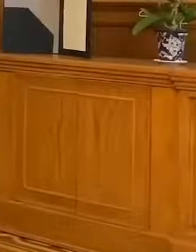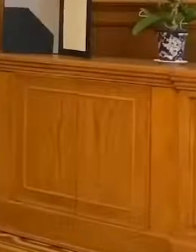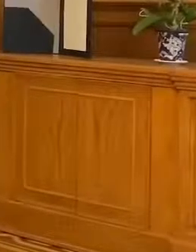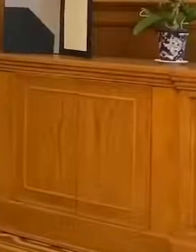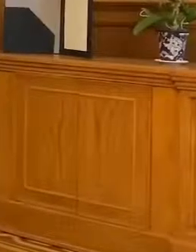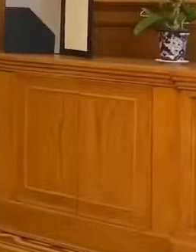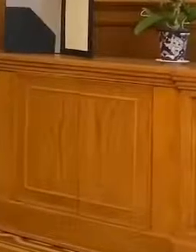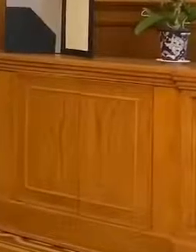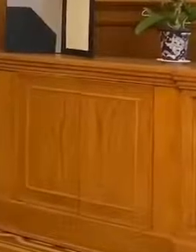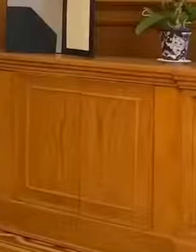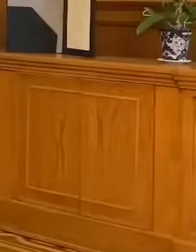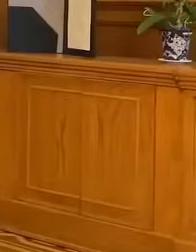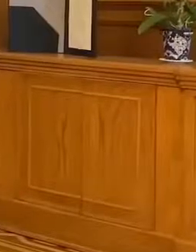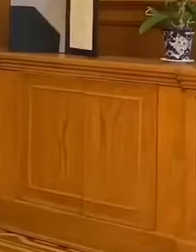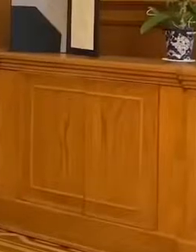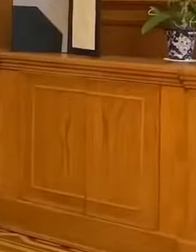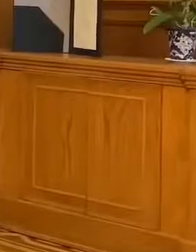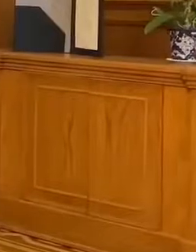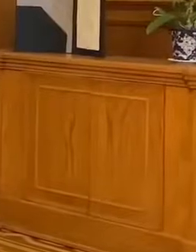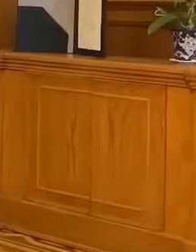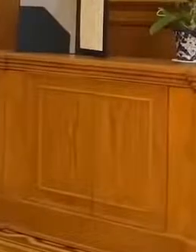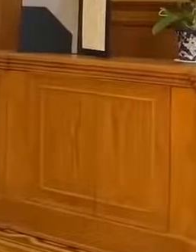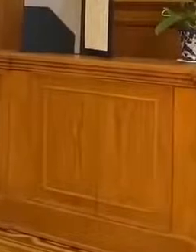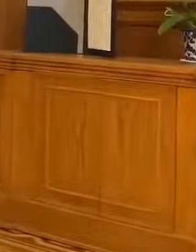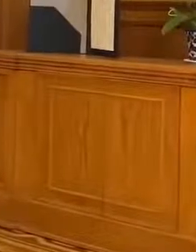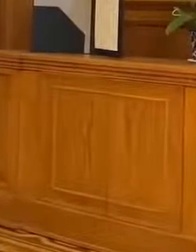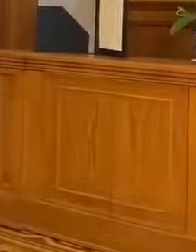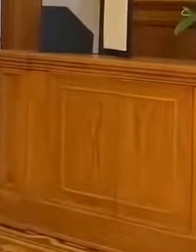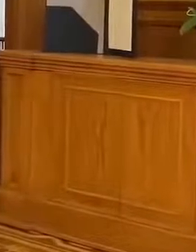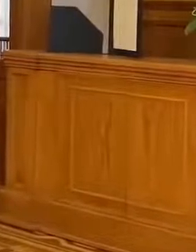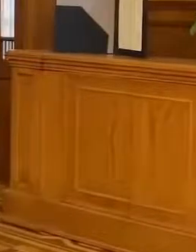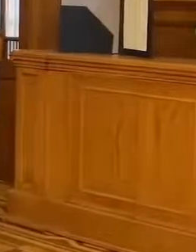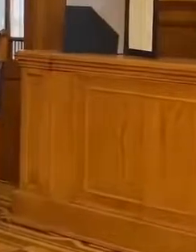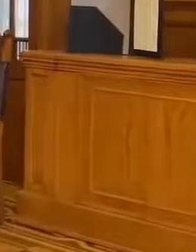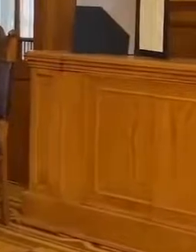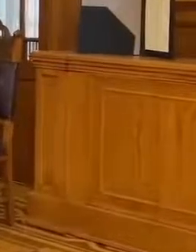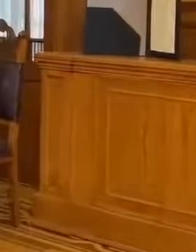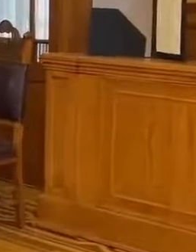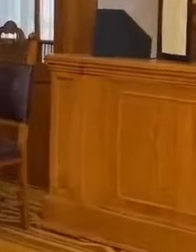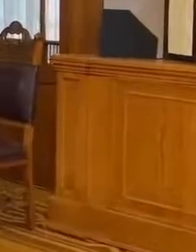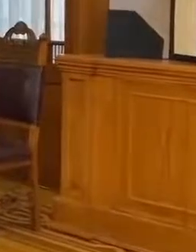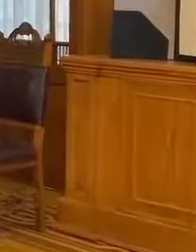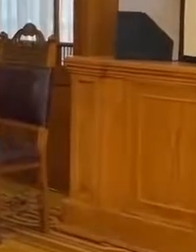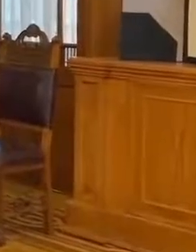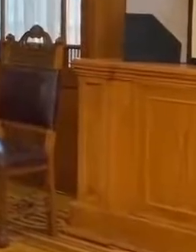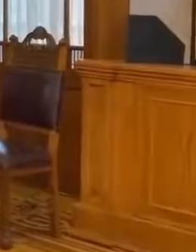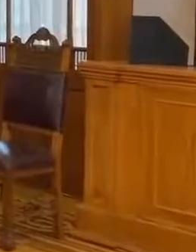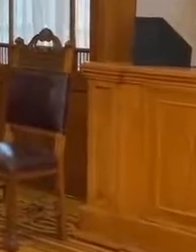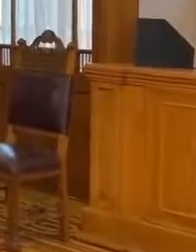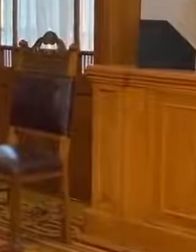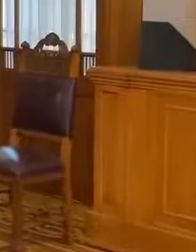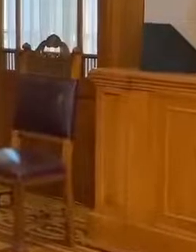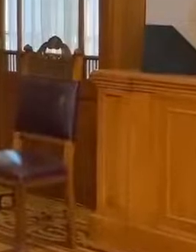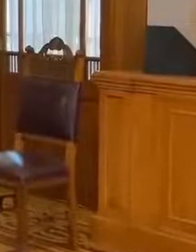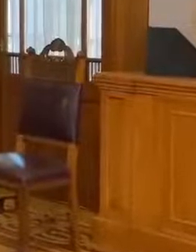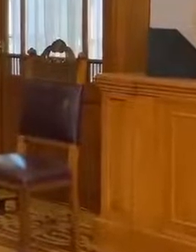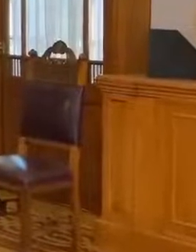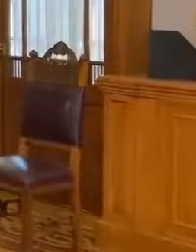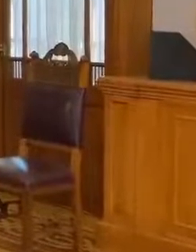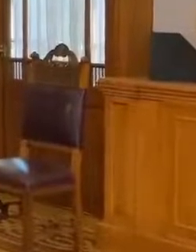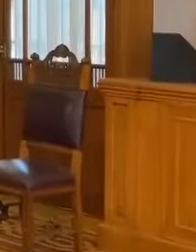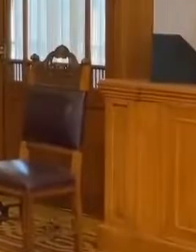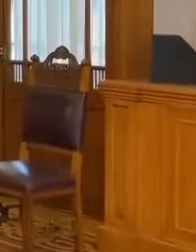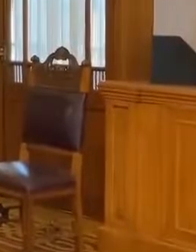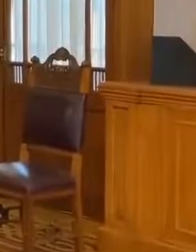significa nada más crecimiento económico, incluso no es nada más bienestar